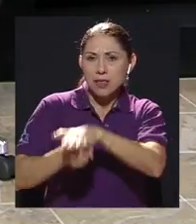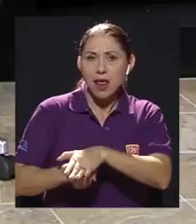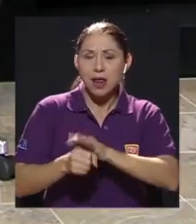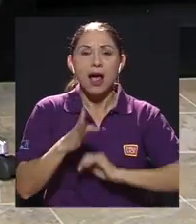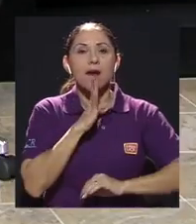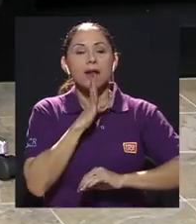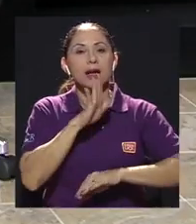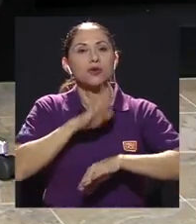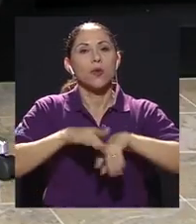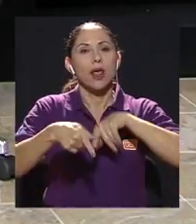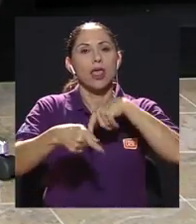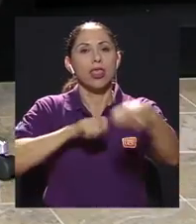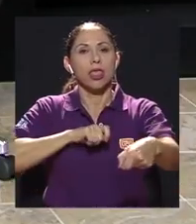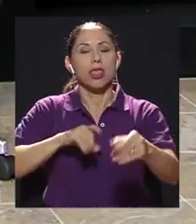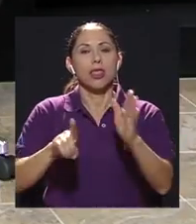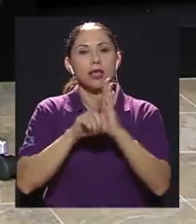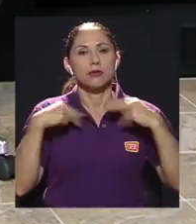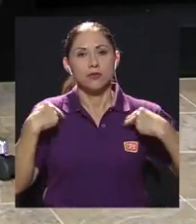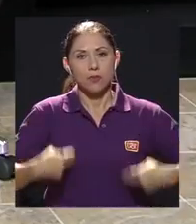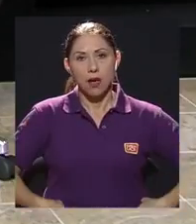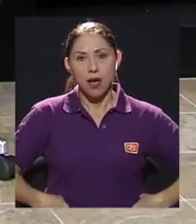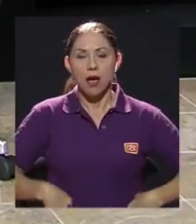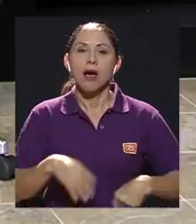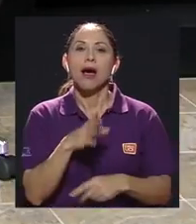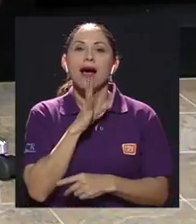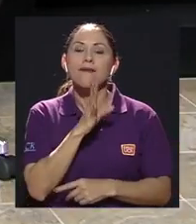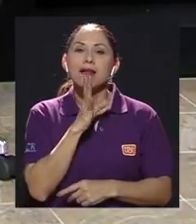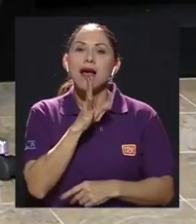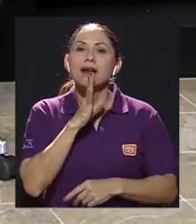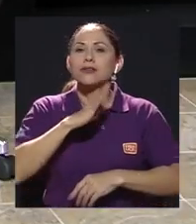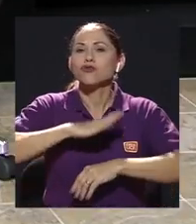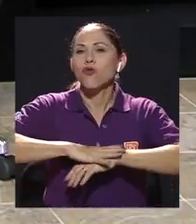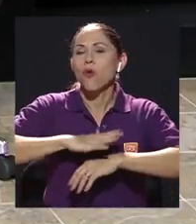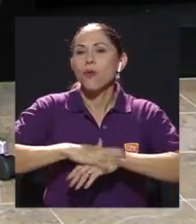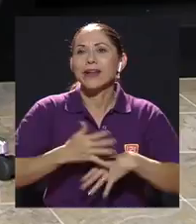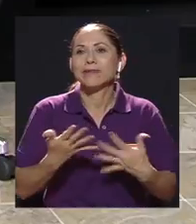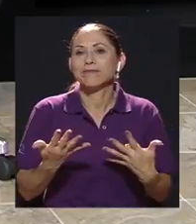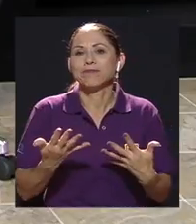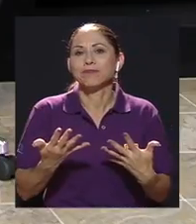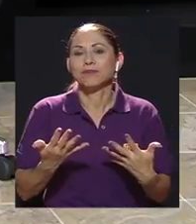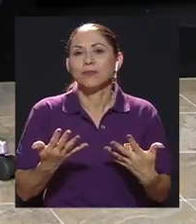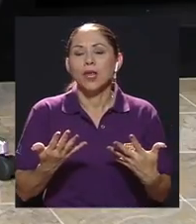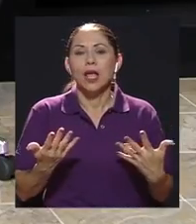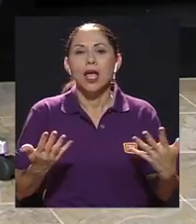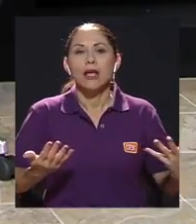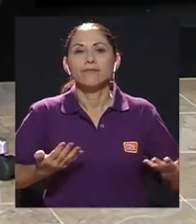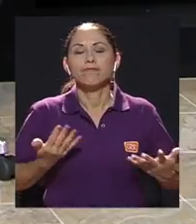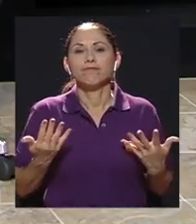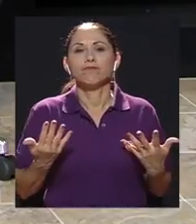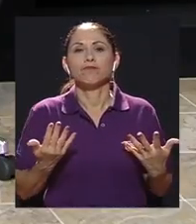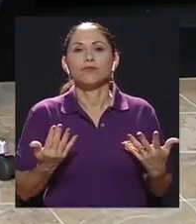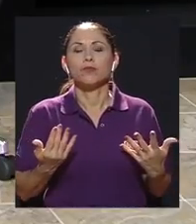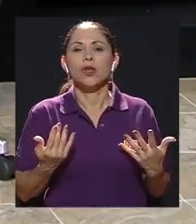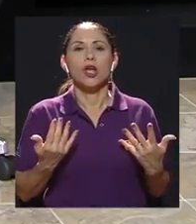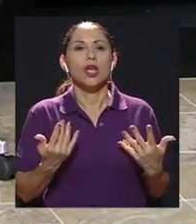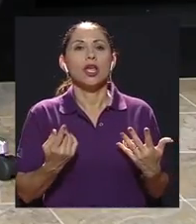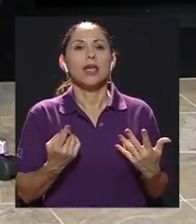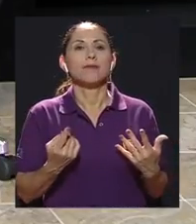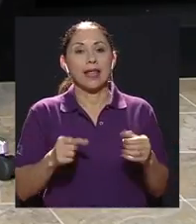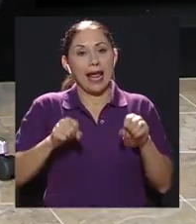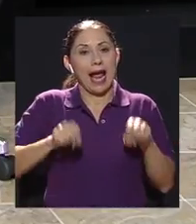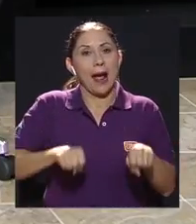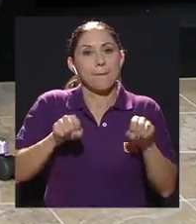los derechos humanos, es hablar sobre la capacidad que puede tener un